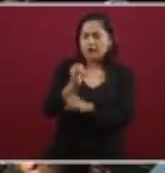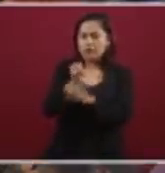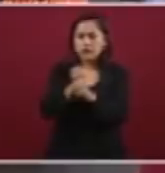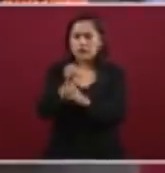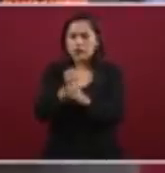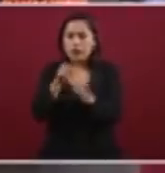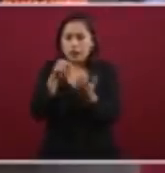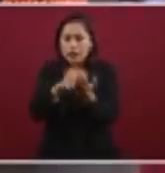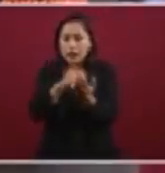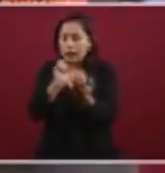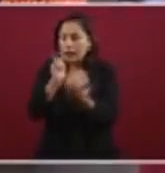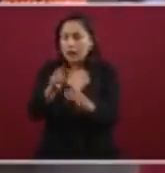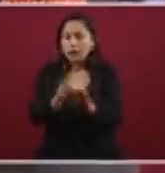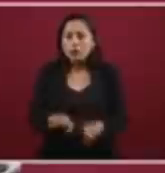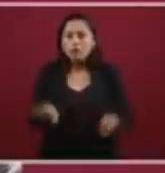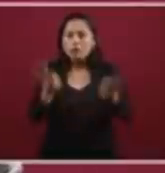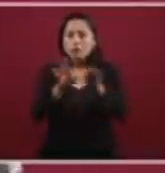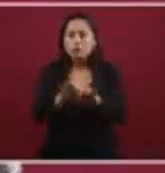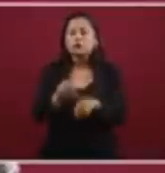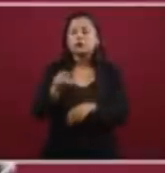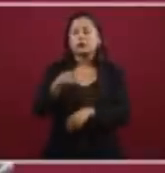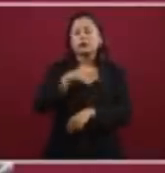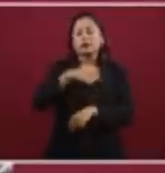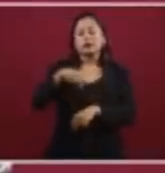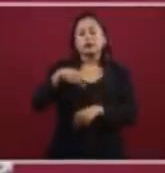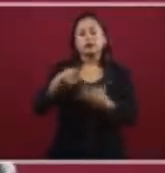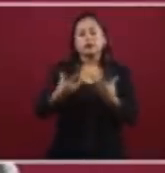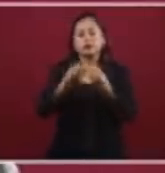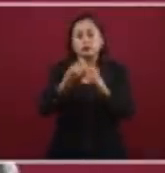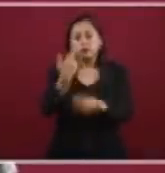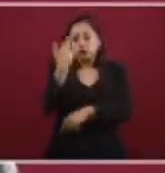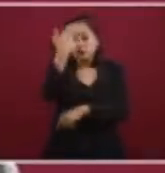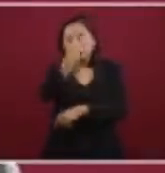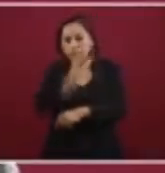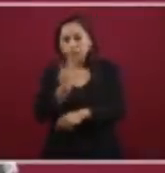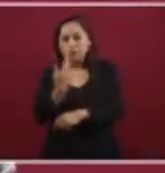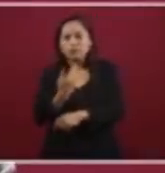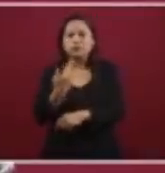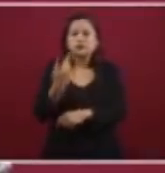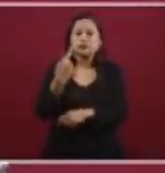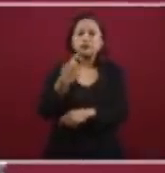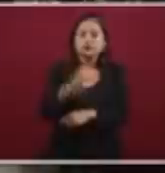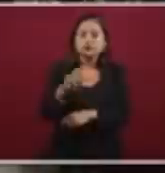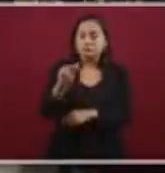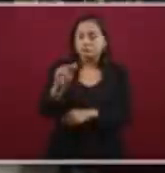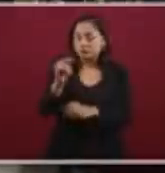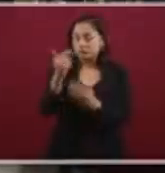revisamos 80 millones de llamadas telefónicas esto están incluidos ahí